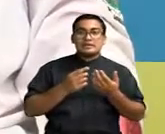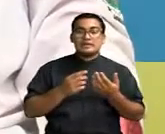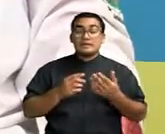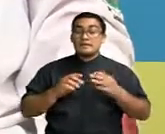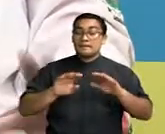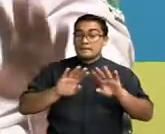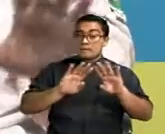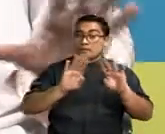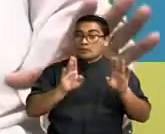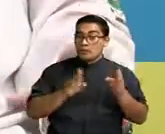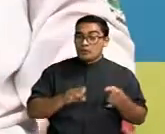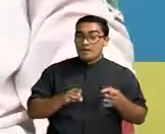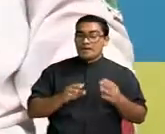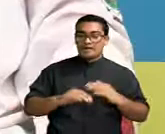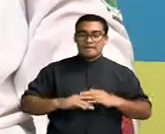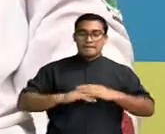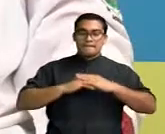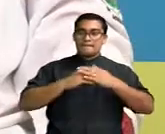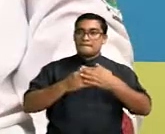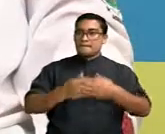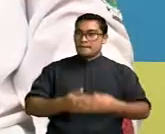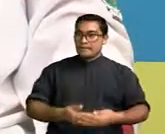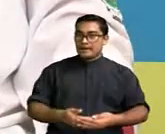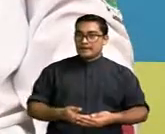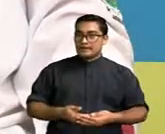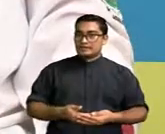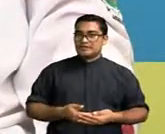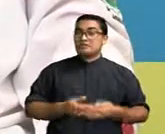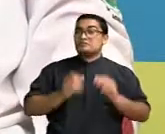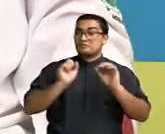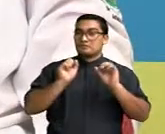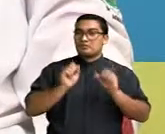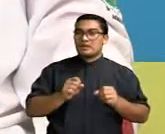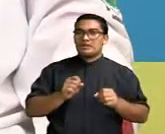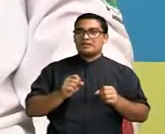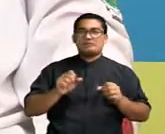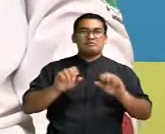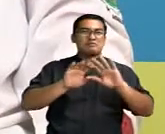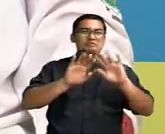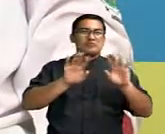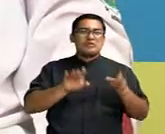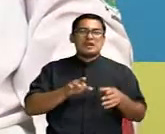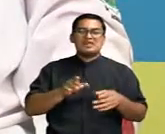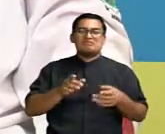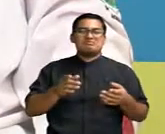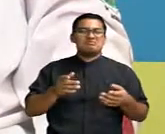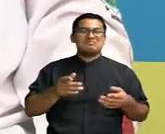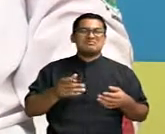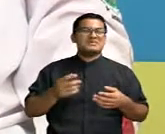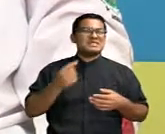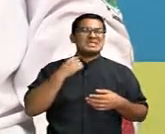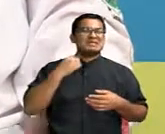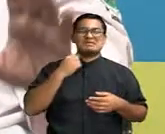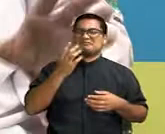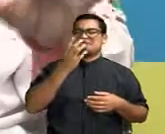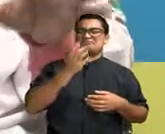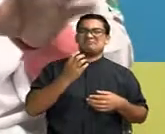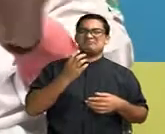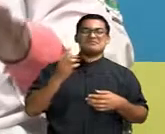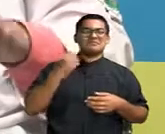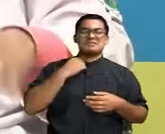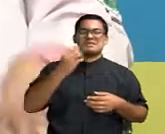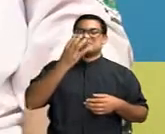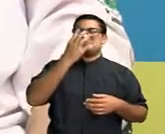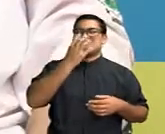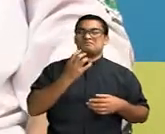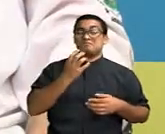presentar como algo normal un trastorno disfórico en la menstruación, un trastorno